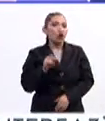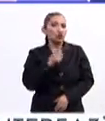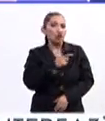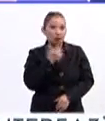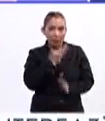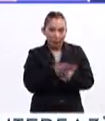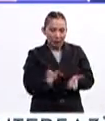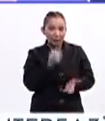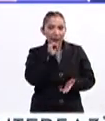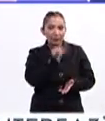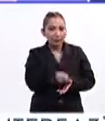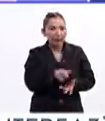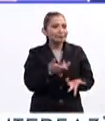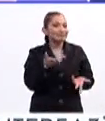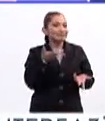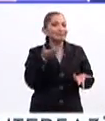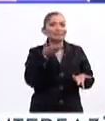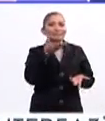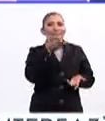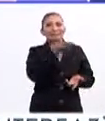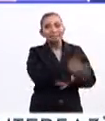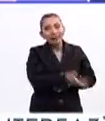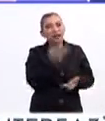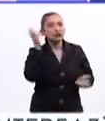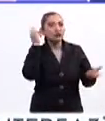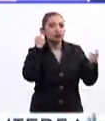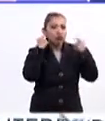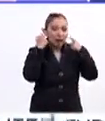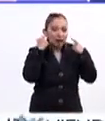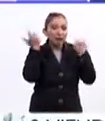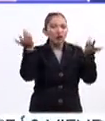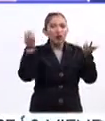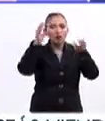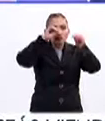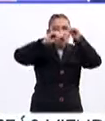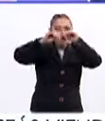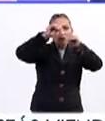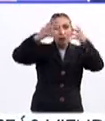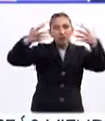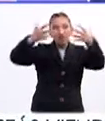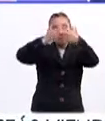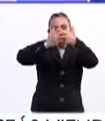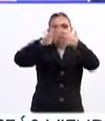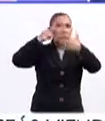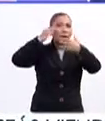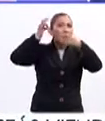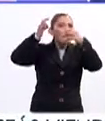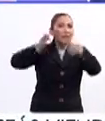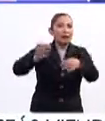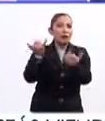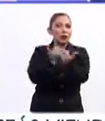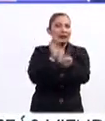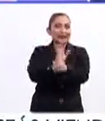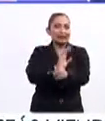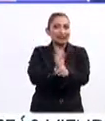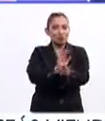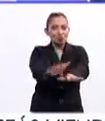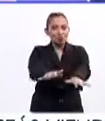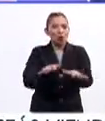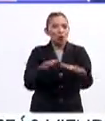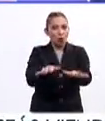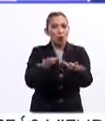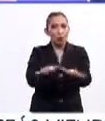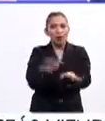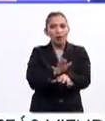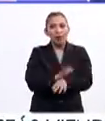es eso, bueno, pues es toda la parte de el sonido, la mezcla de audio, para que se escuche como en el cine, o sea, que tengas